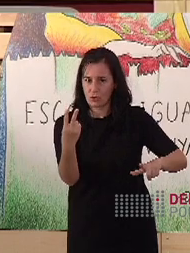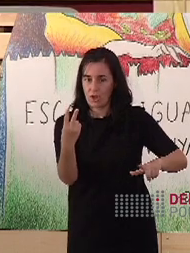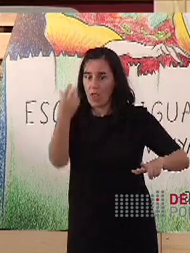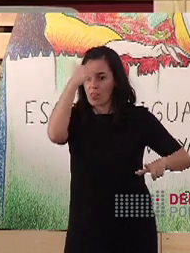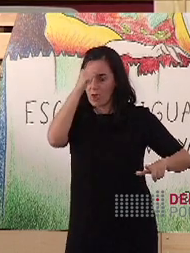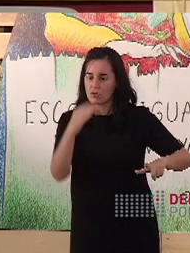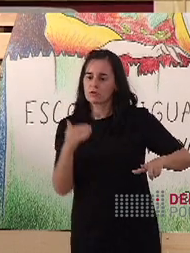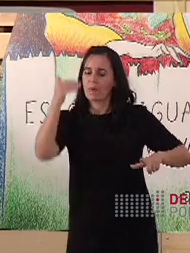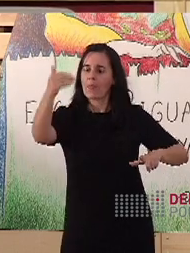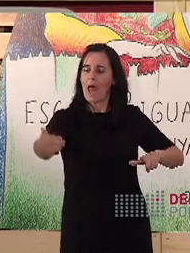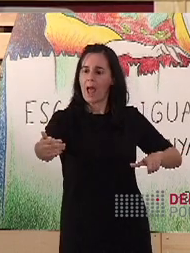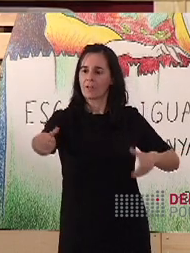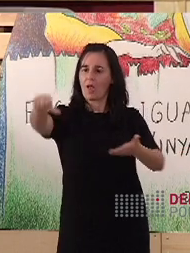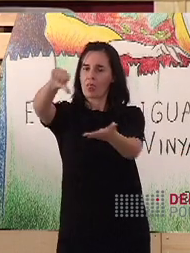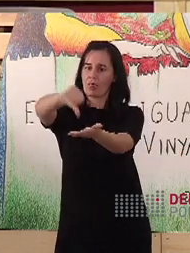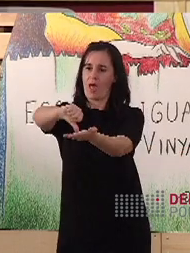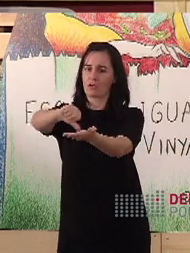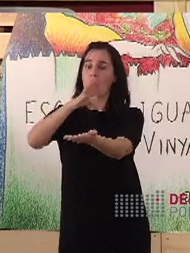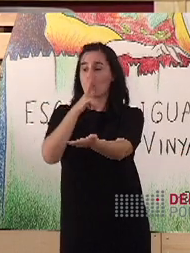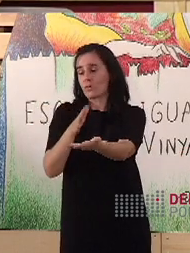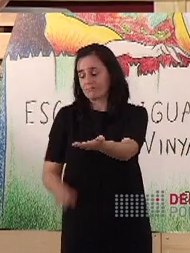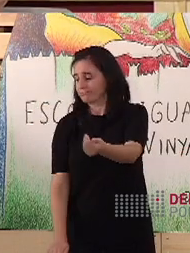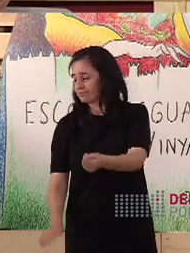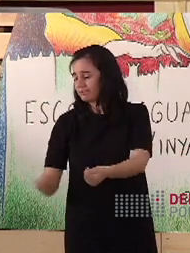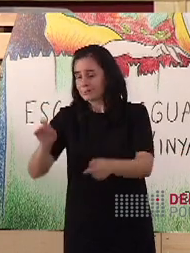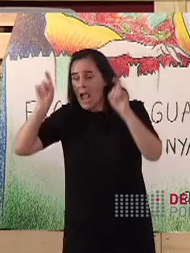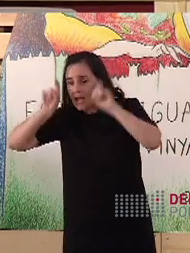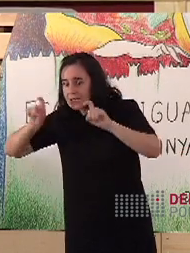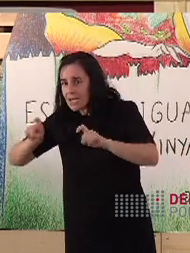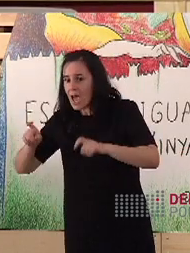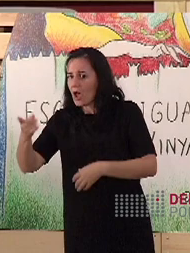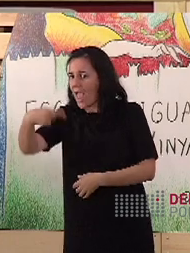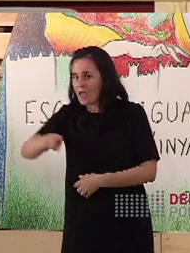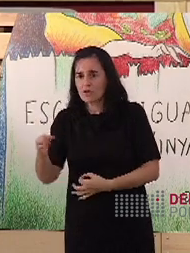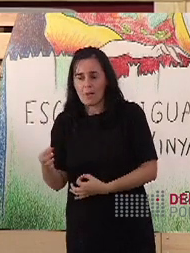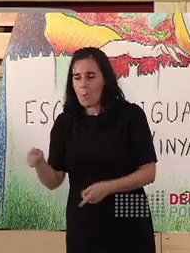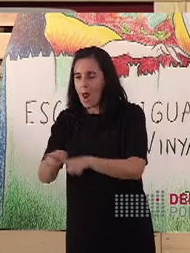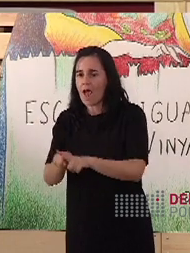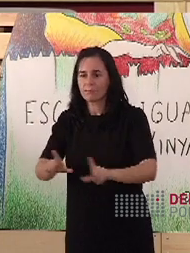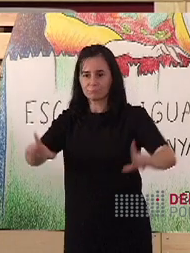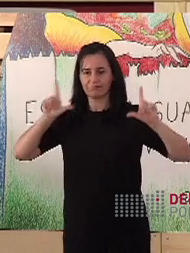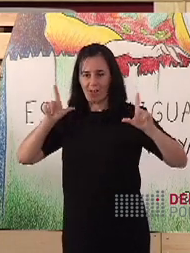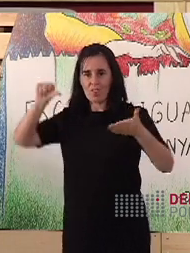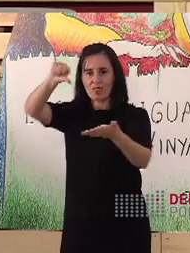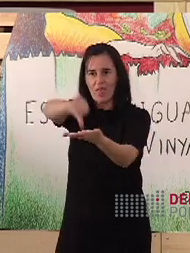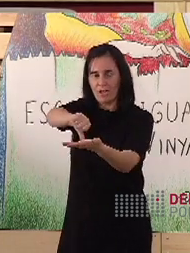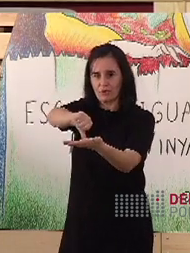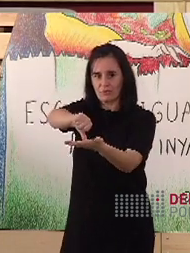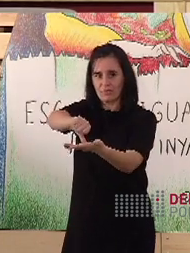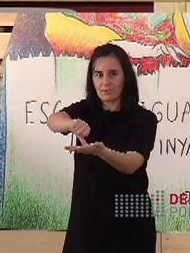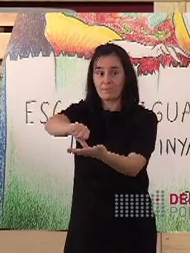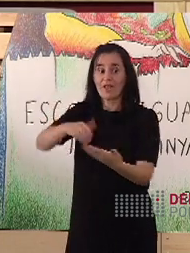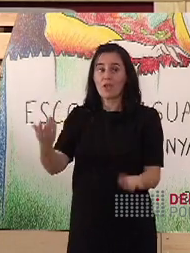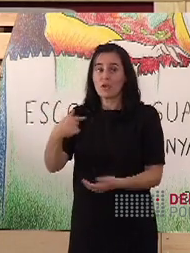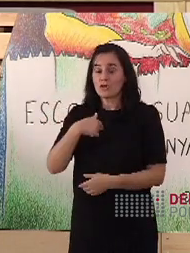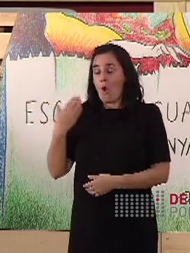colocan diante no centro, porque lles enseñamos a eles a ocupar o centro. E polo tanto, a mí, aquel